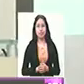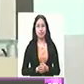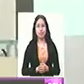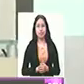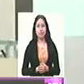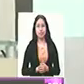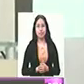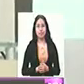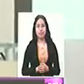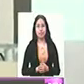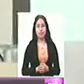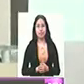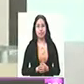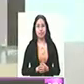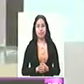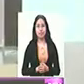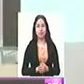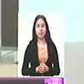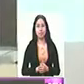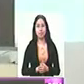La siguiente.